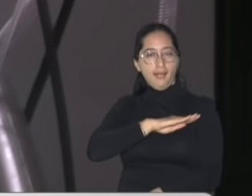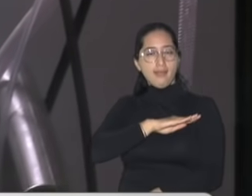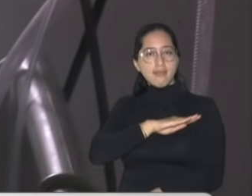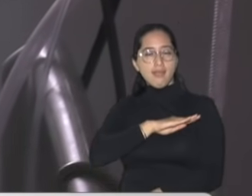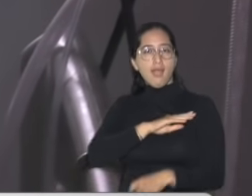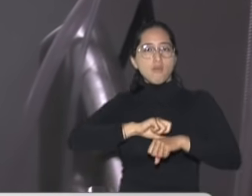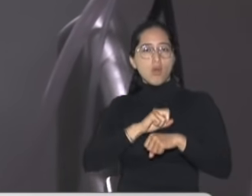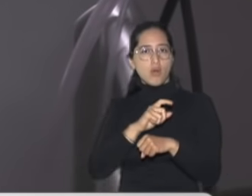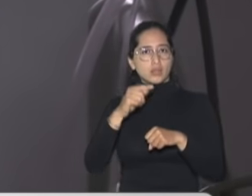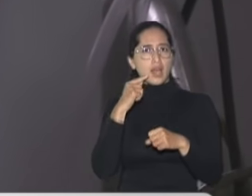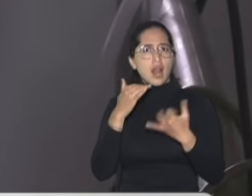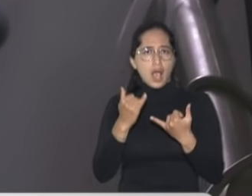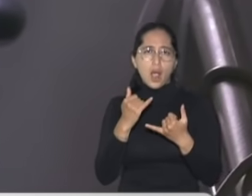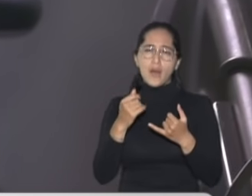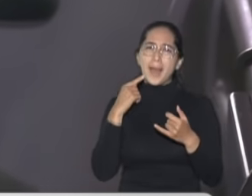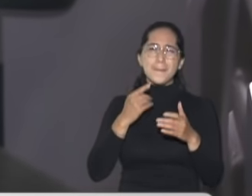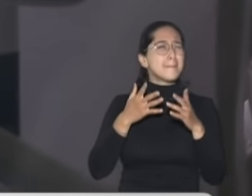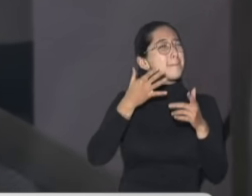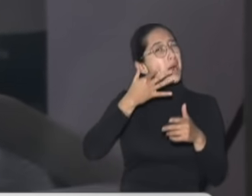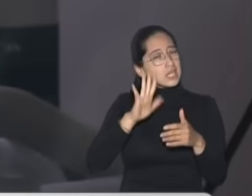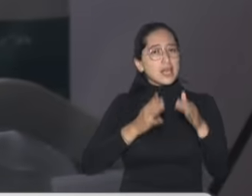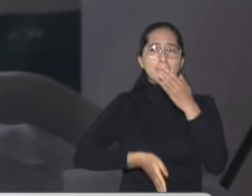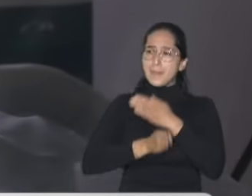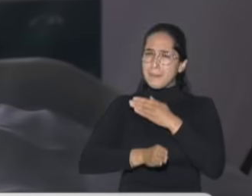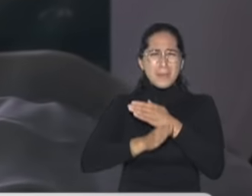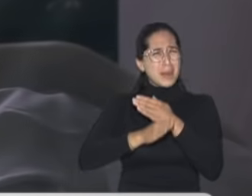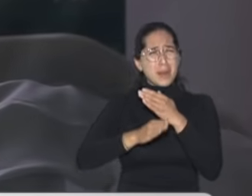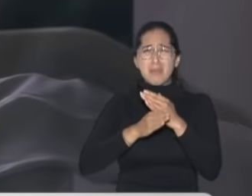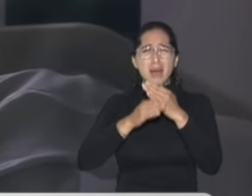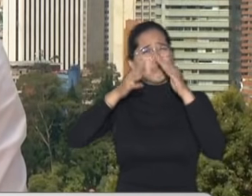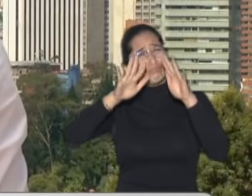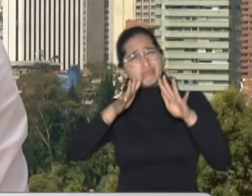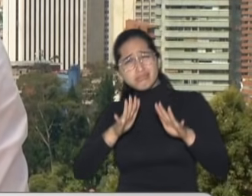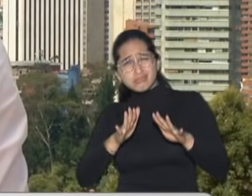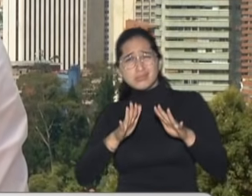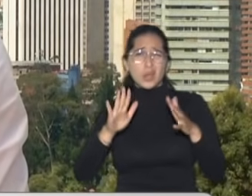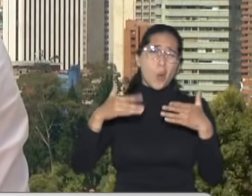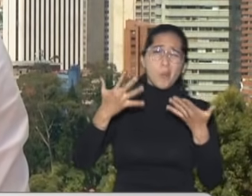presión del sistema continúe hasta finales de enero.